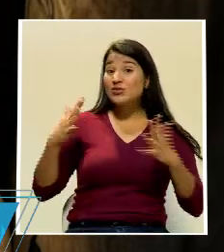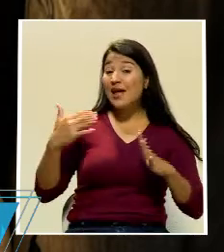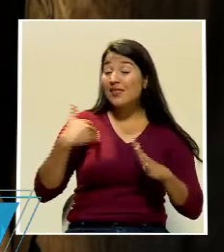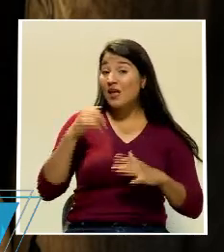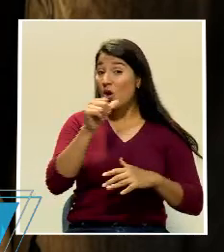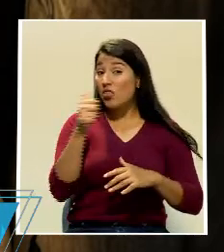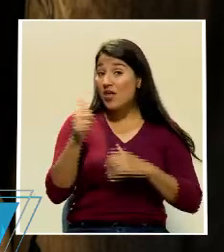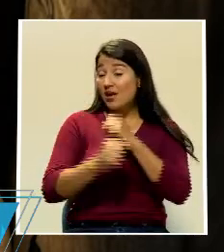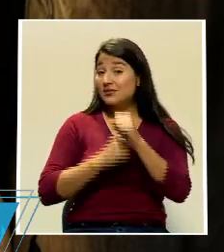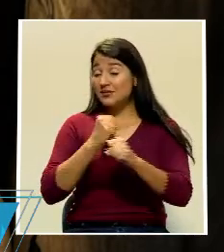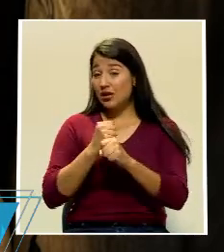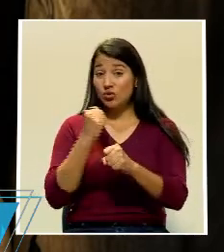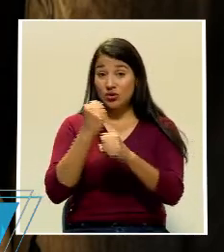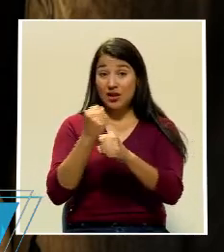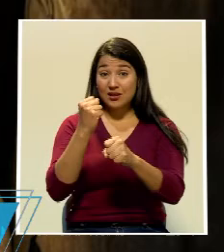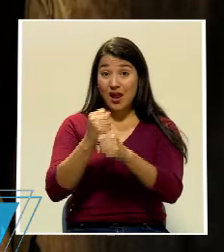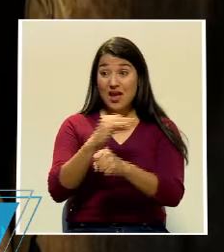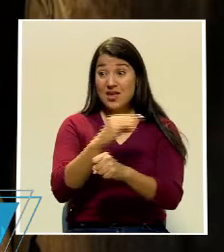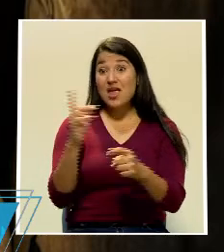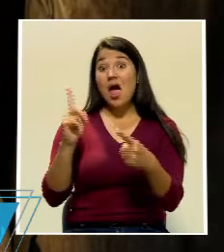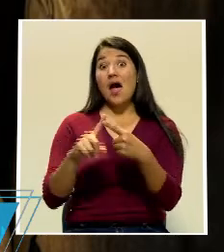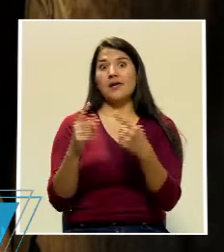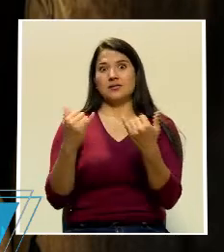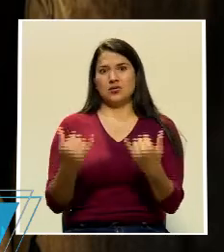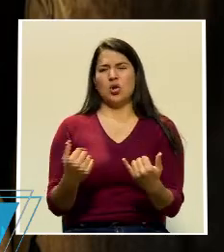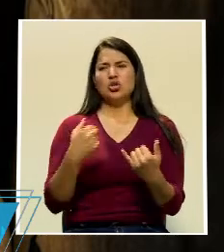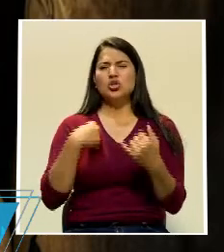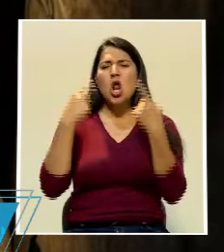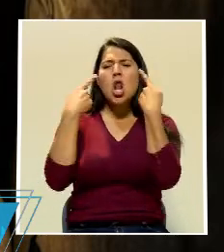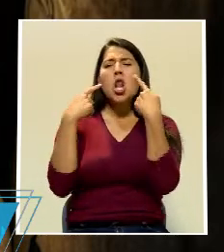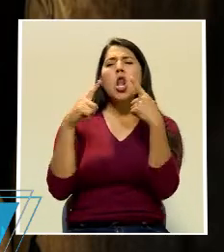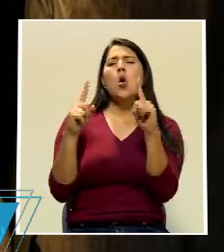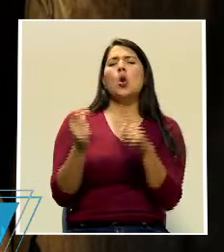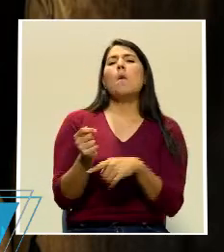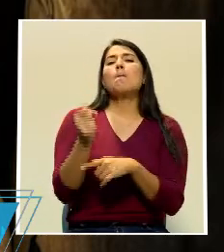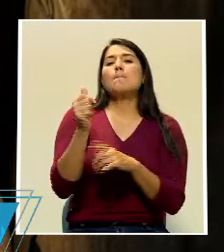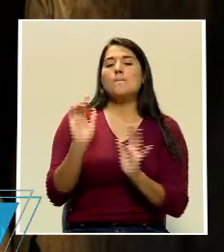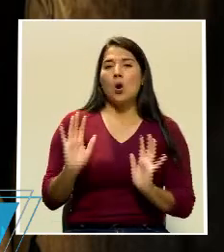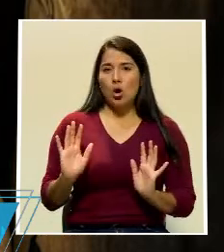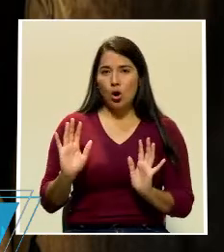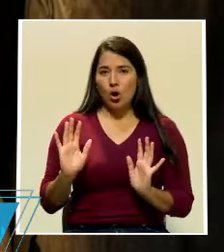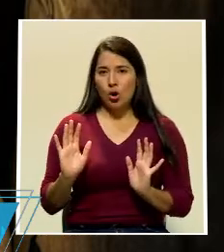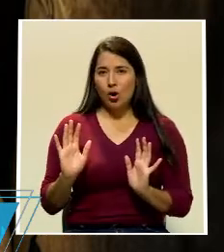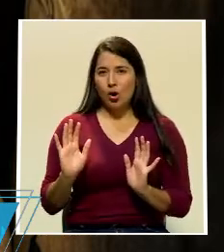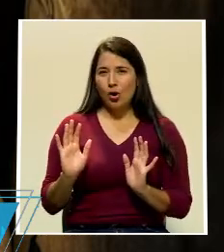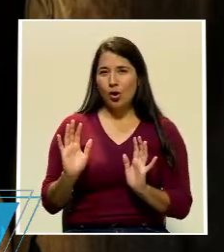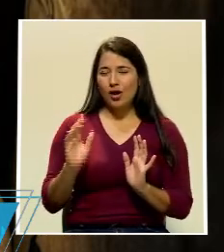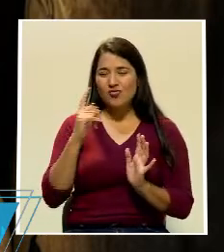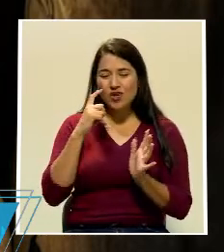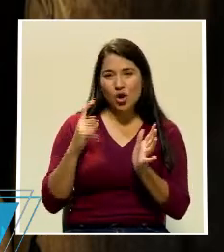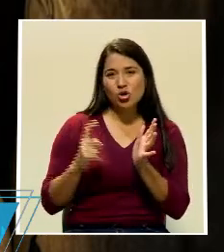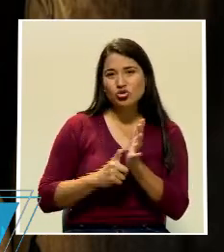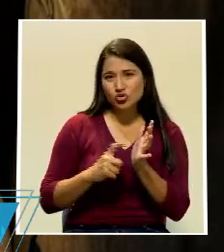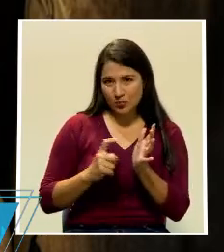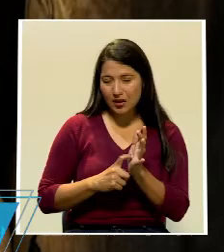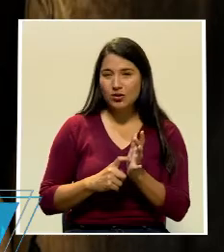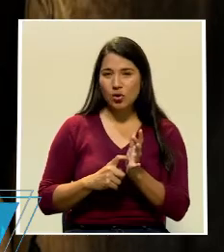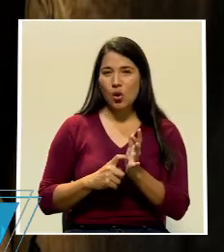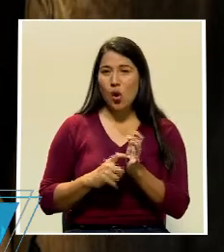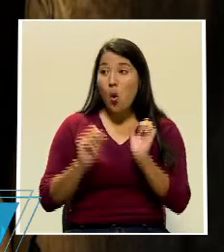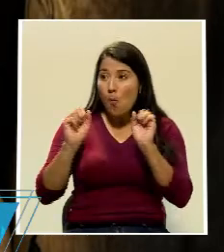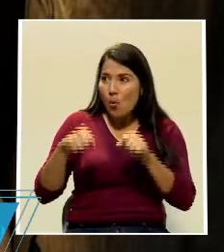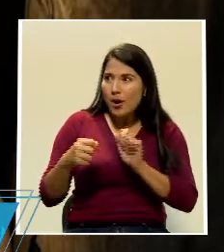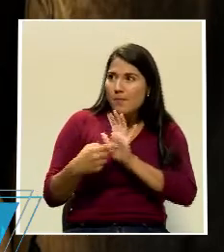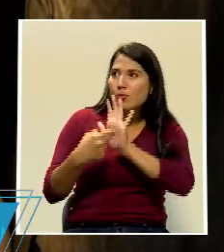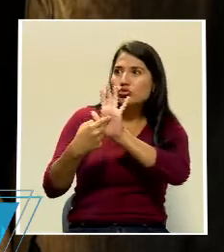trabajar y hasta ahora he logrado como cosechar un poquito de reconocimiento, de poder dar a conocer